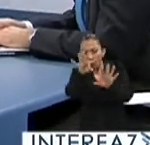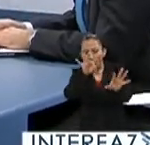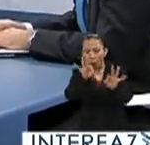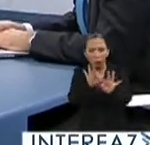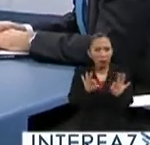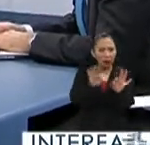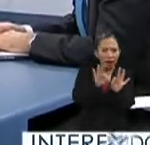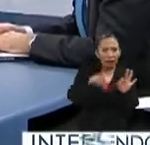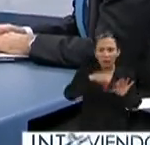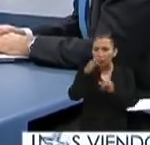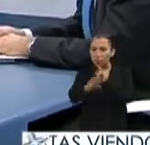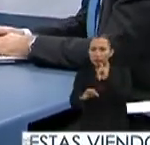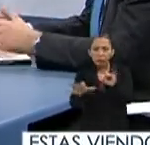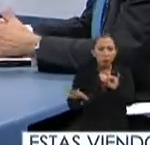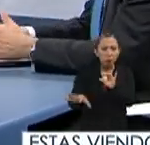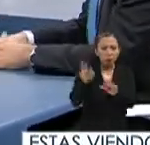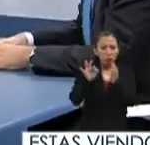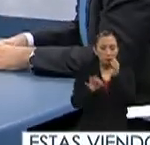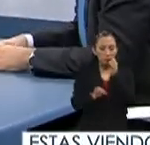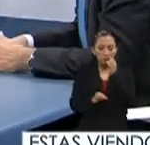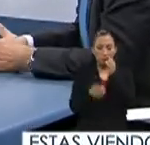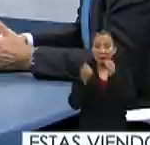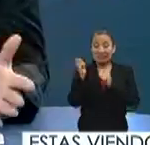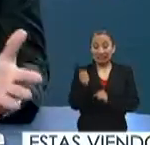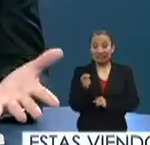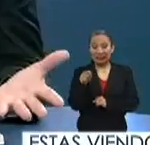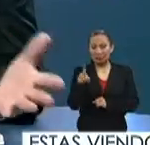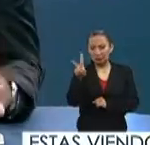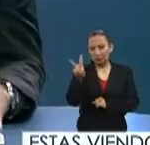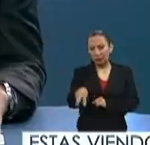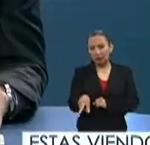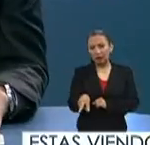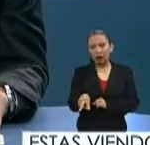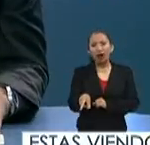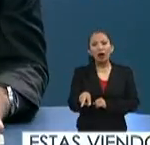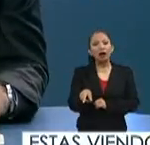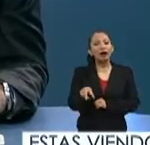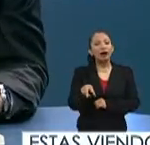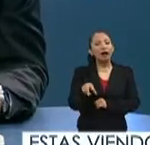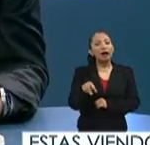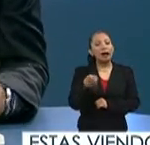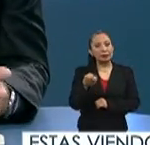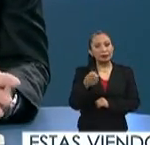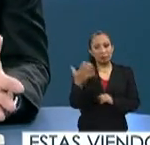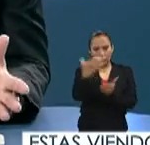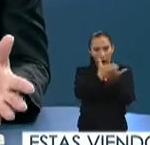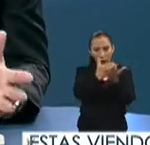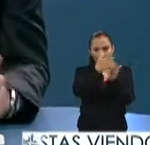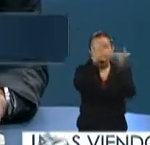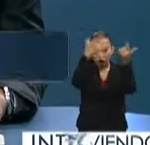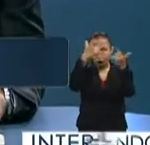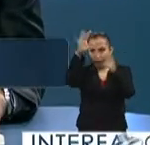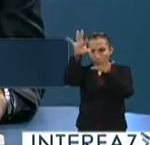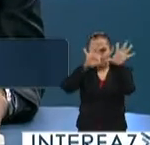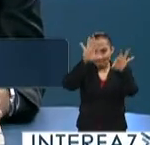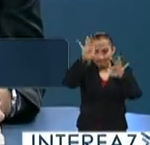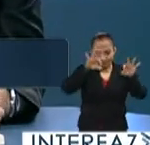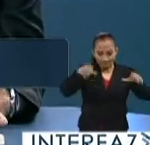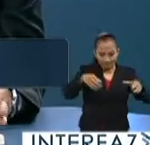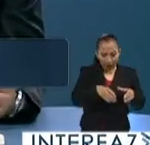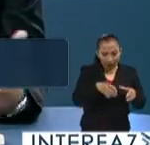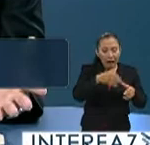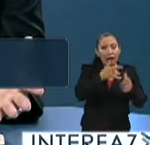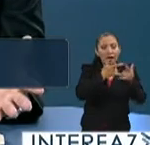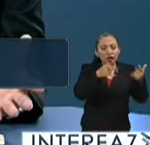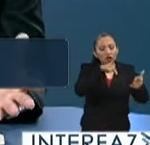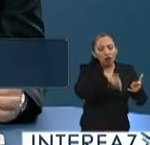¿Cuál es su conclusión? Mira, se trata efectivamente de una colección de historias,